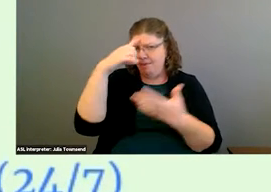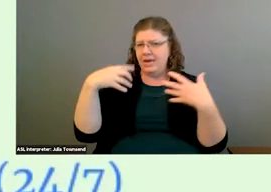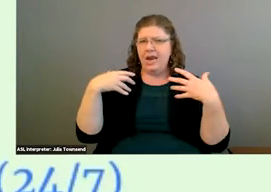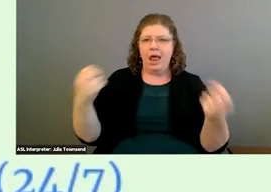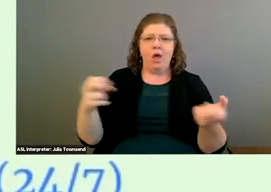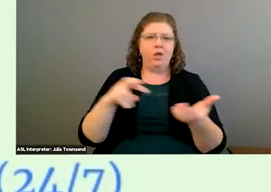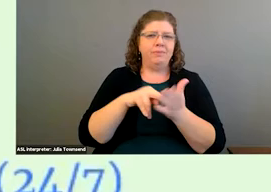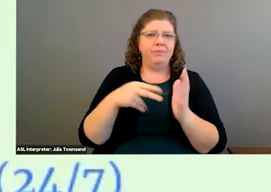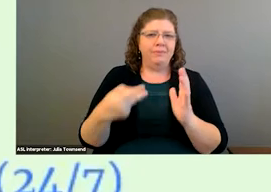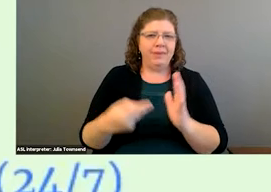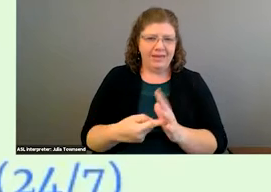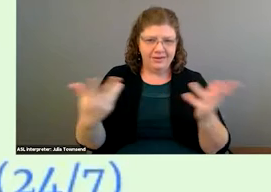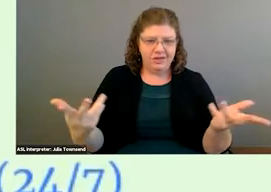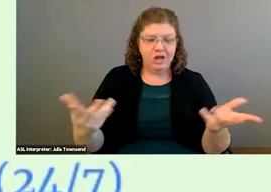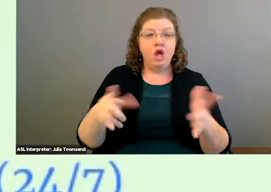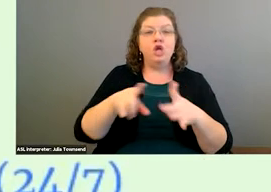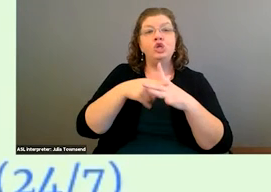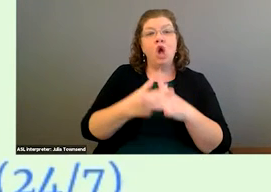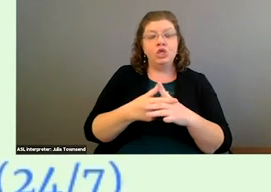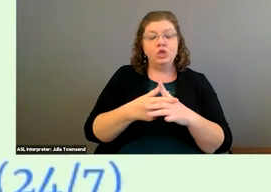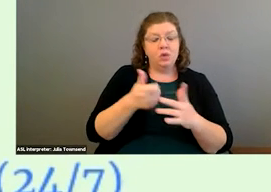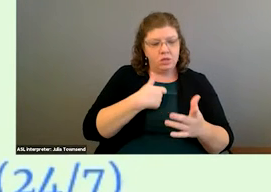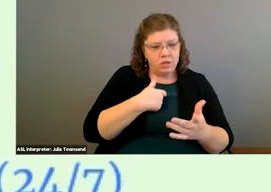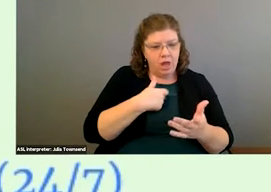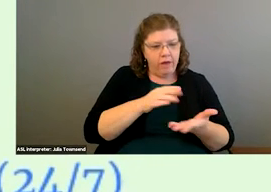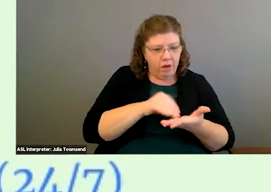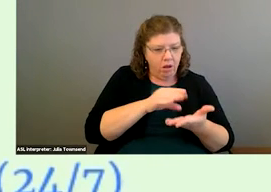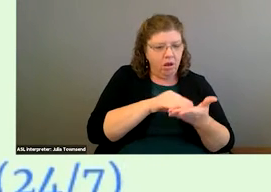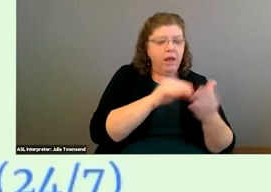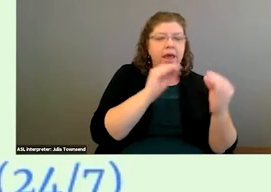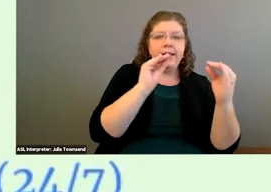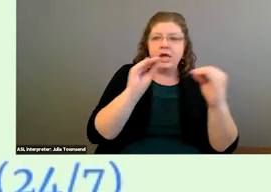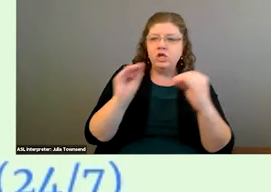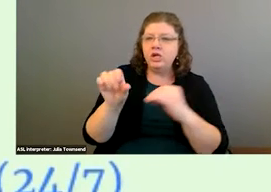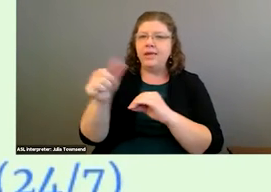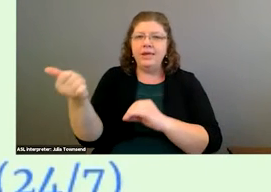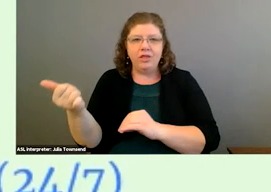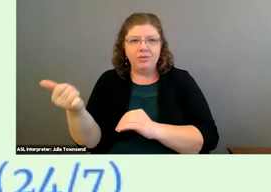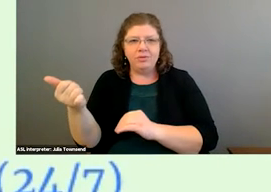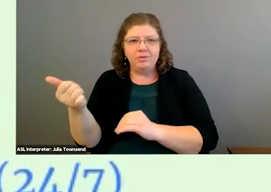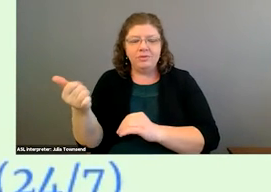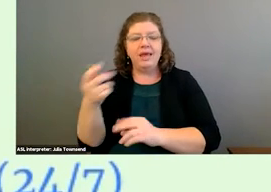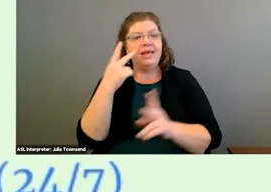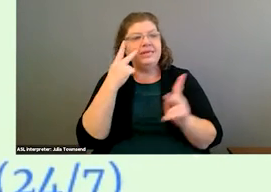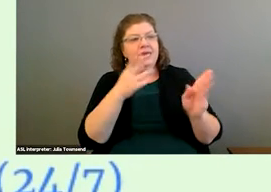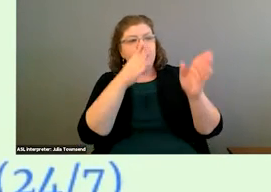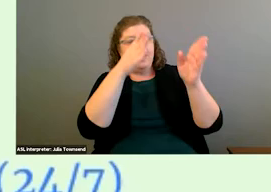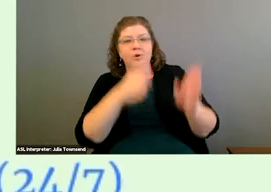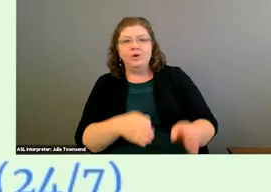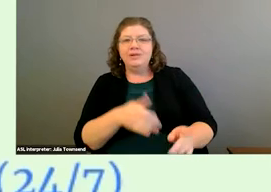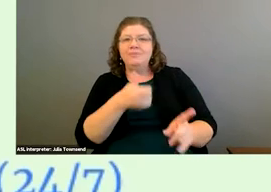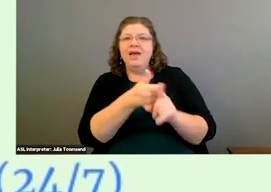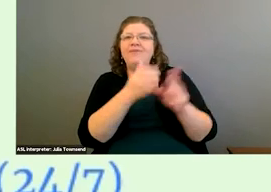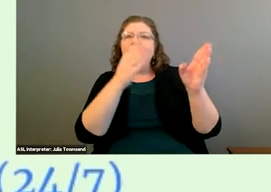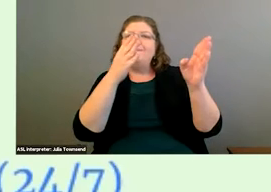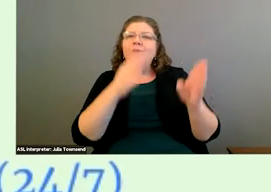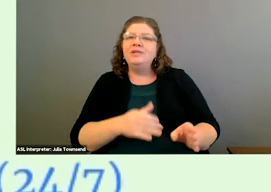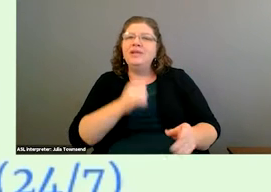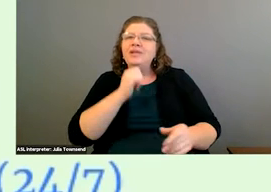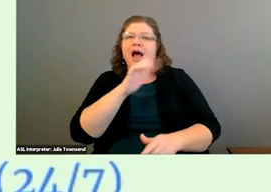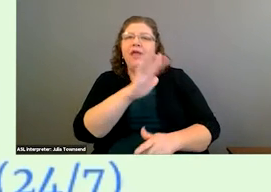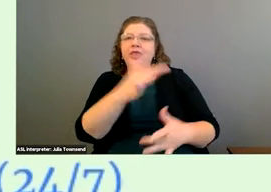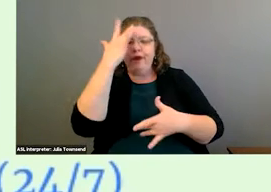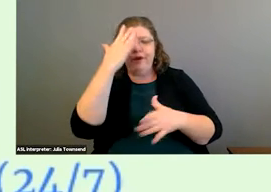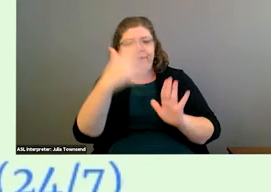de los mitos en torno a la salud mental. Y comienza con educarnos a nosotros mismos y a los demás, ver a la persona como una persona y